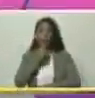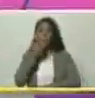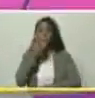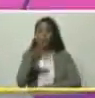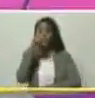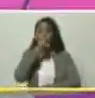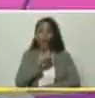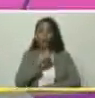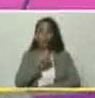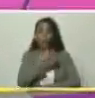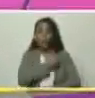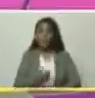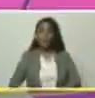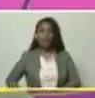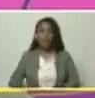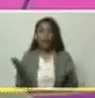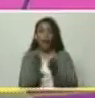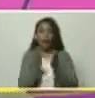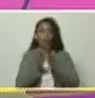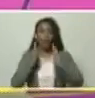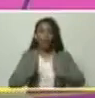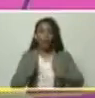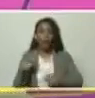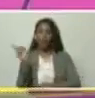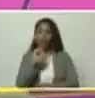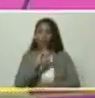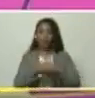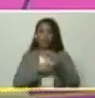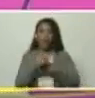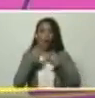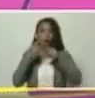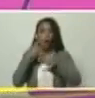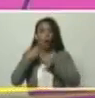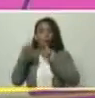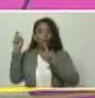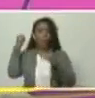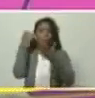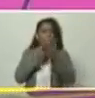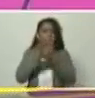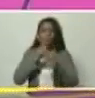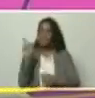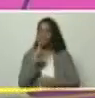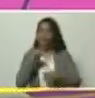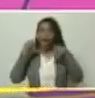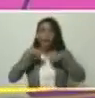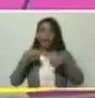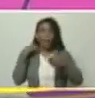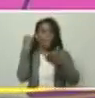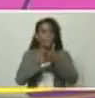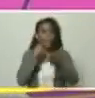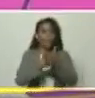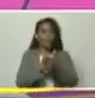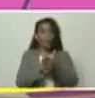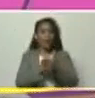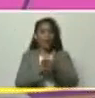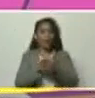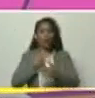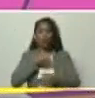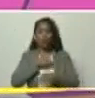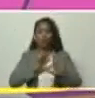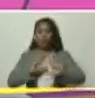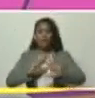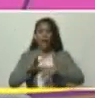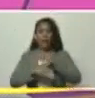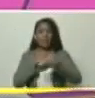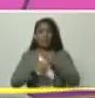año, presidente escolar, no será otra batalla. Esta batalla que dimos en